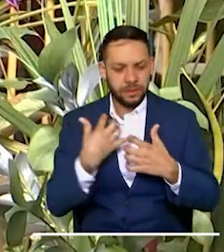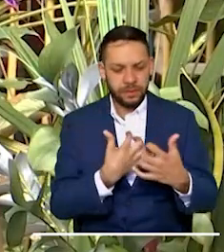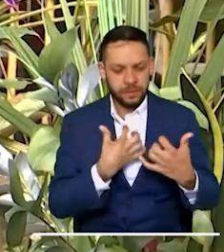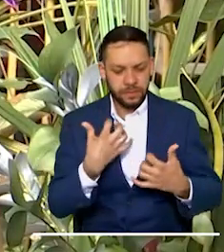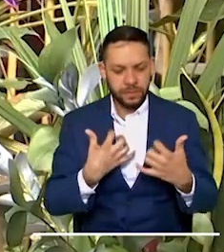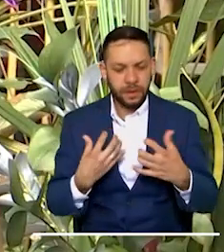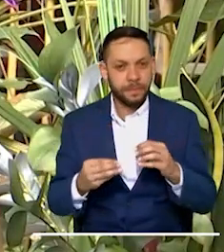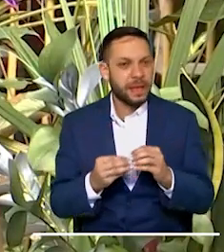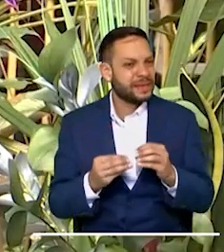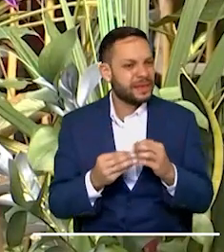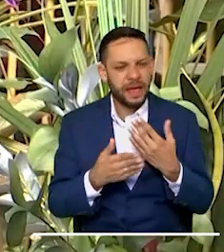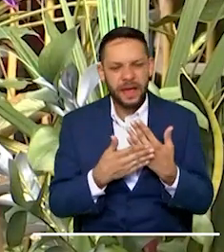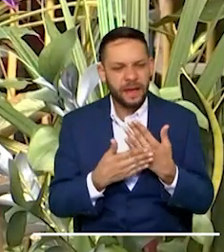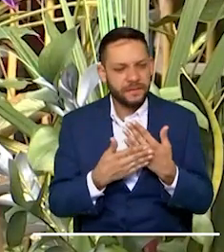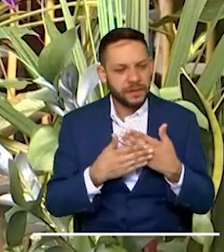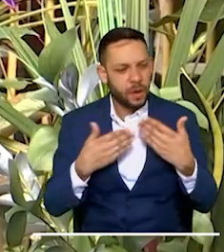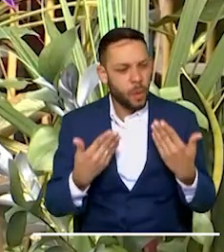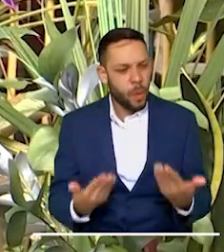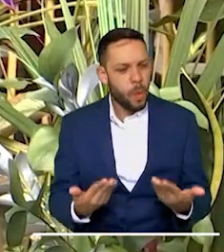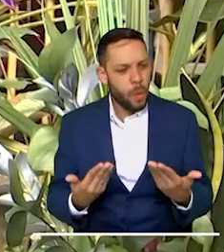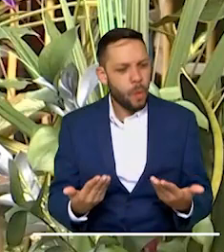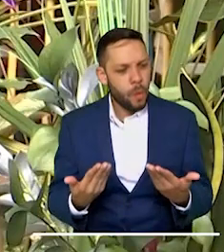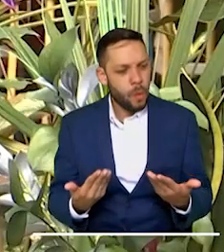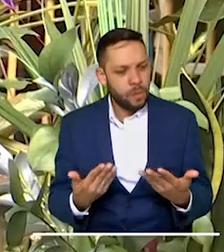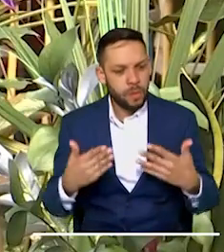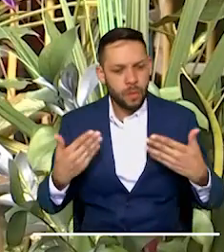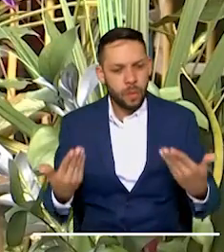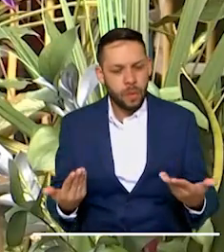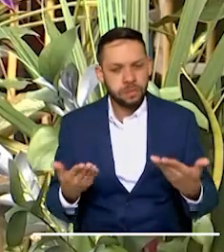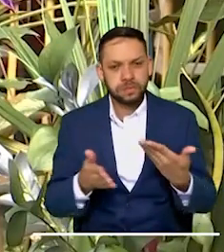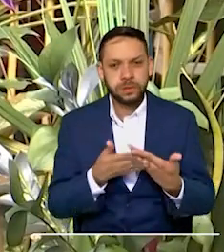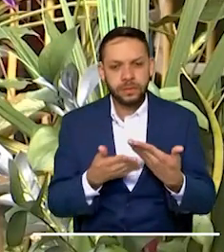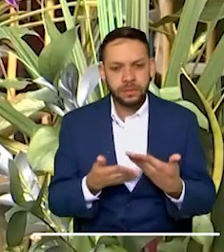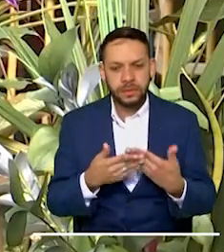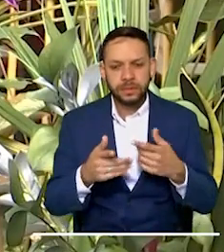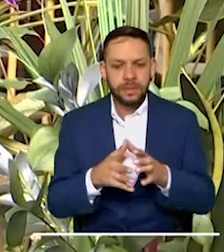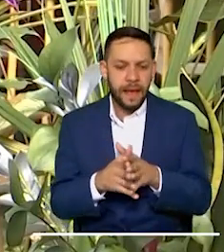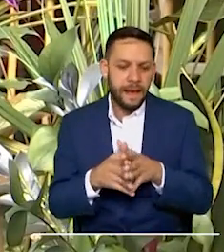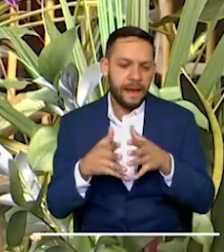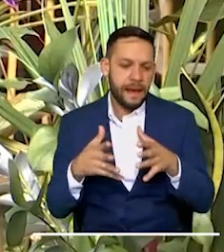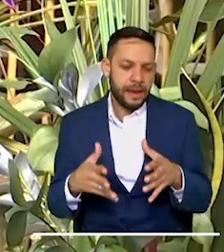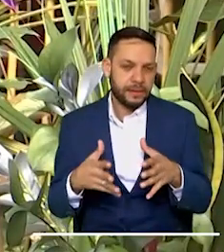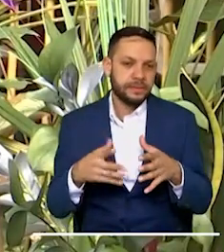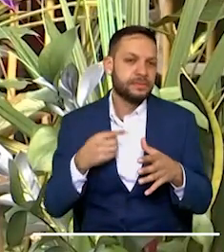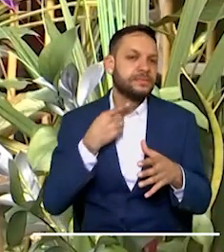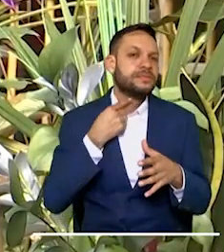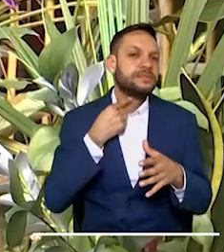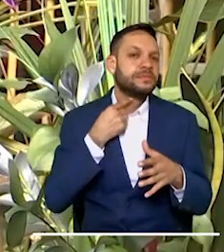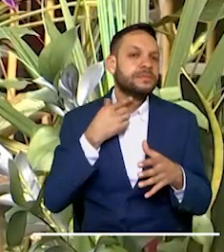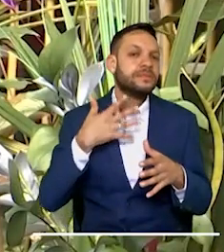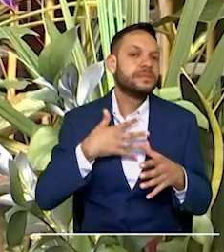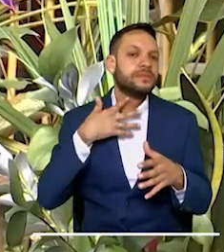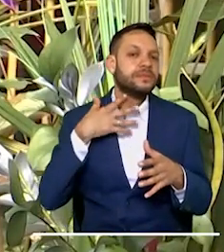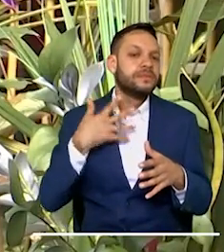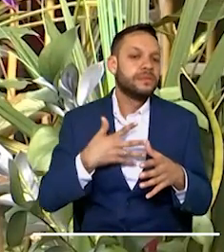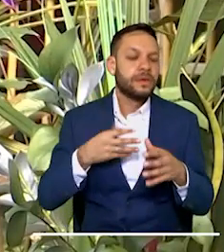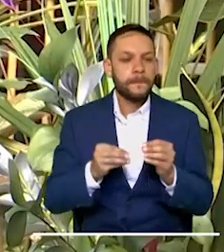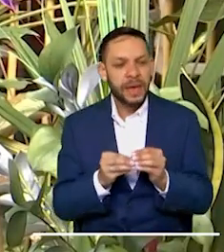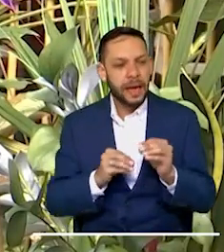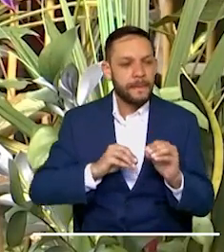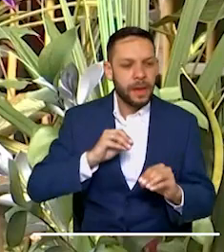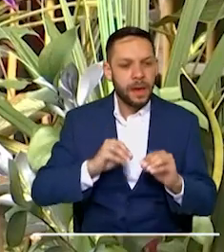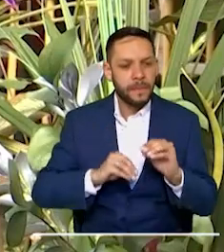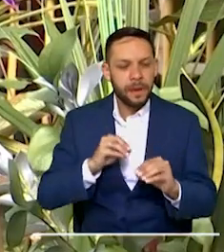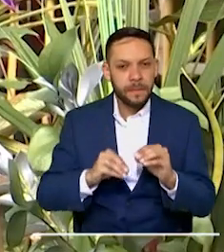poder determinar muy bien cómo está esa glándula, si está crecida, si tiene algunos nódulos, que es lo que nosotros llamamos el